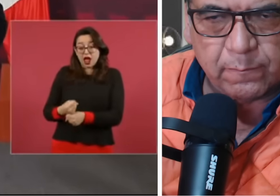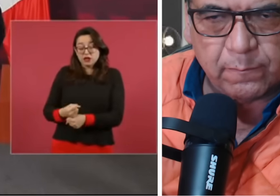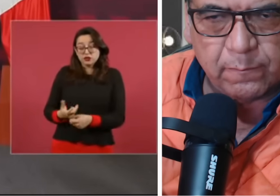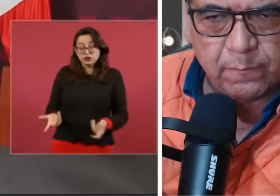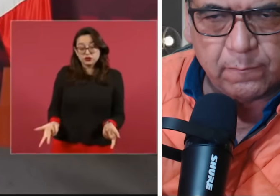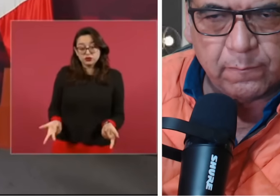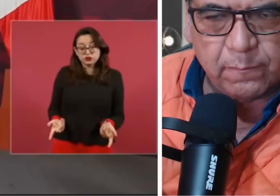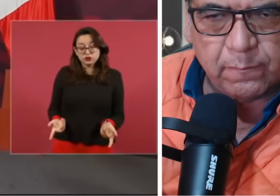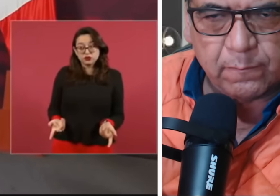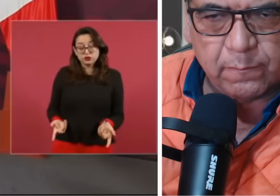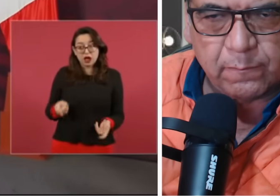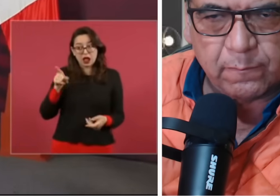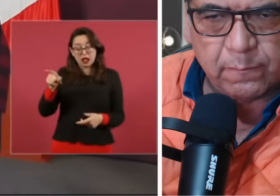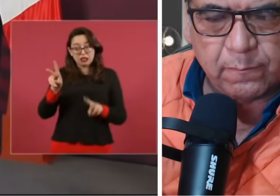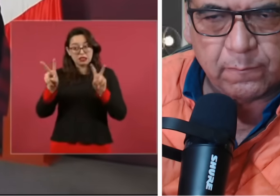política